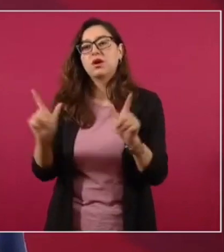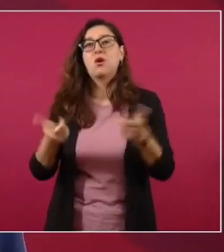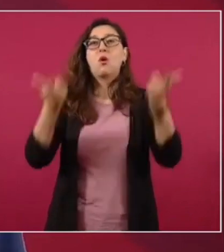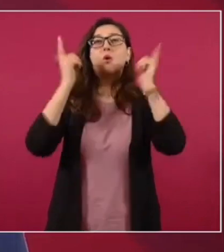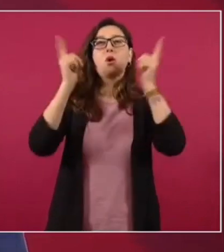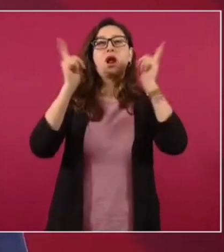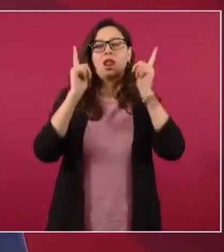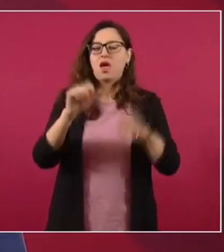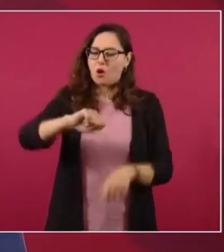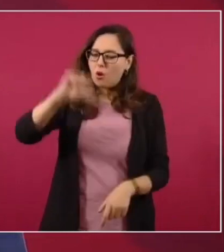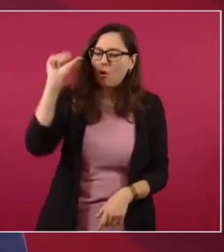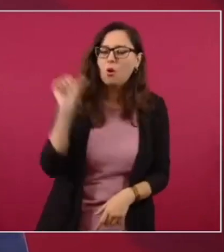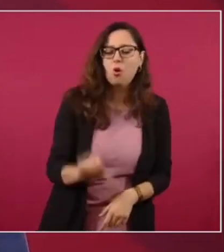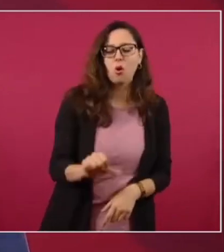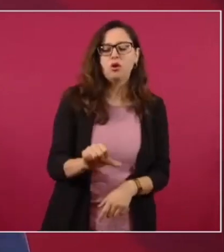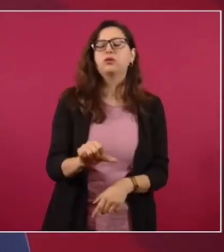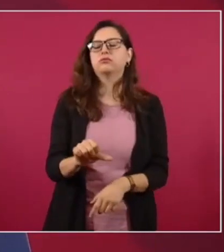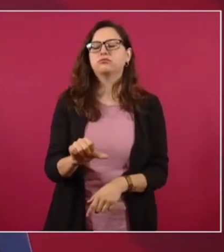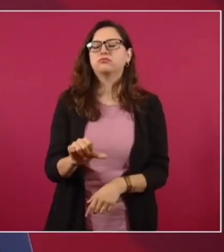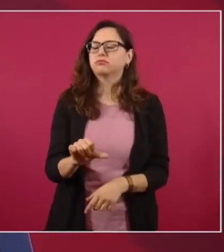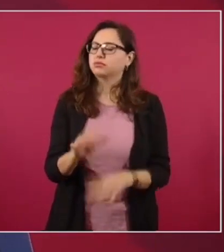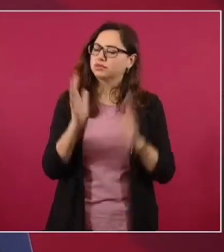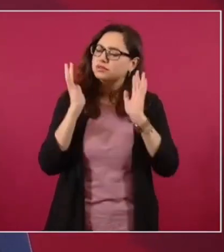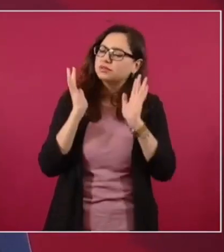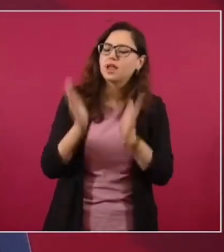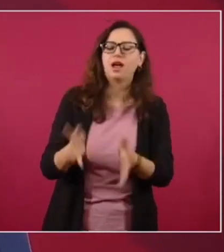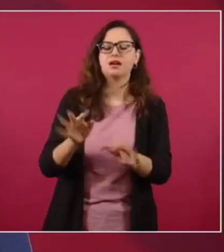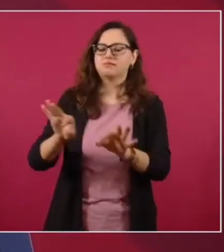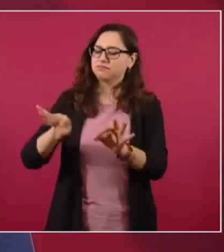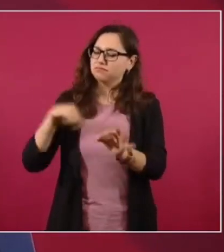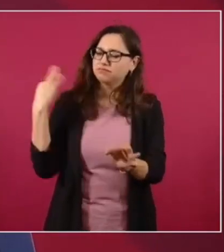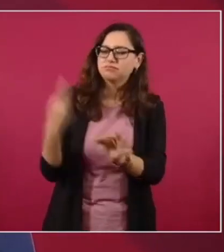Sería el primero en llamarle